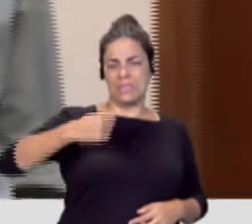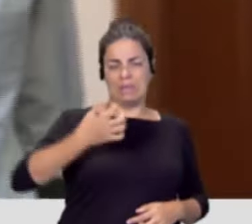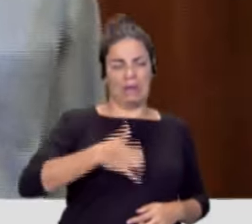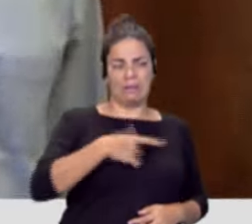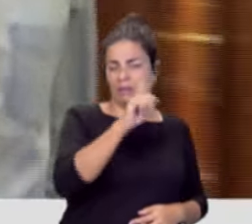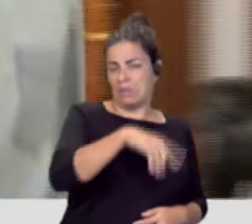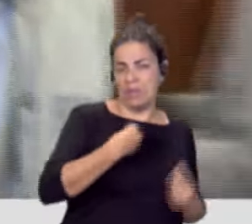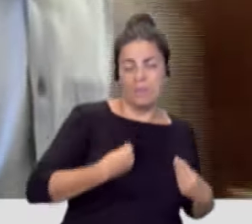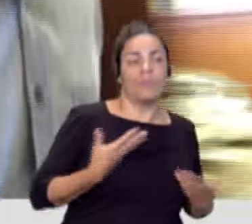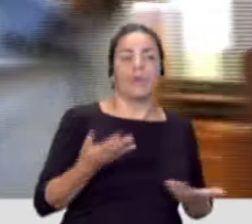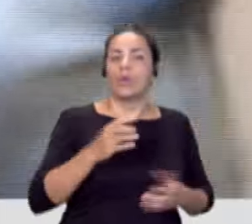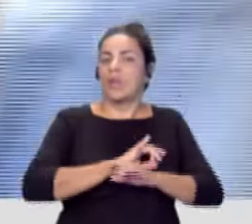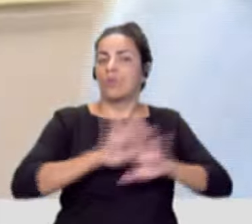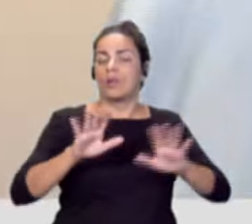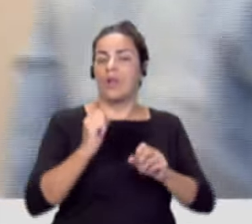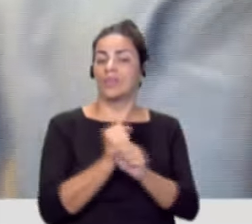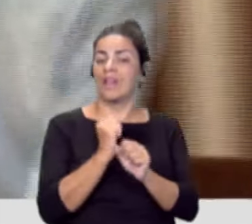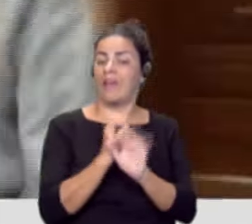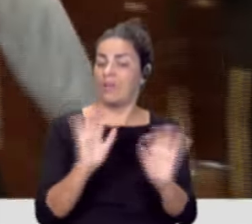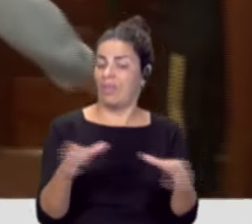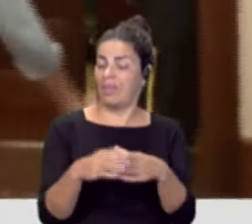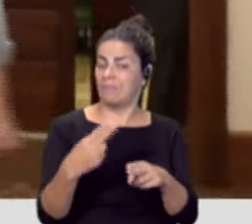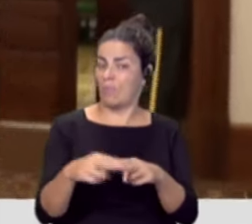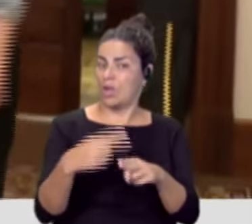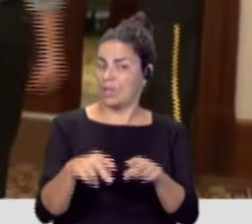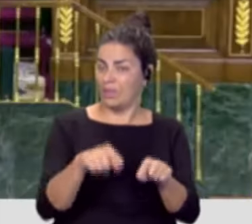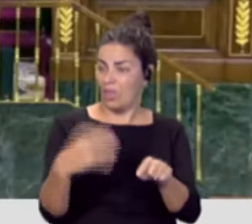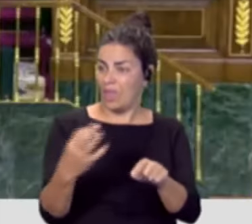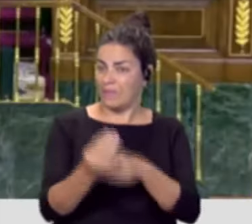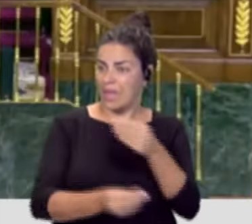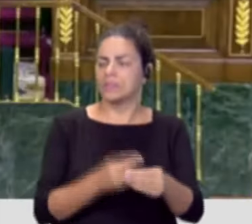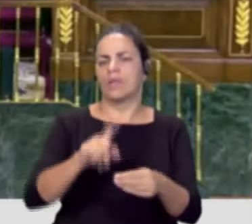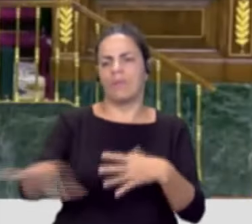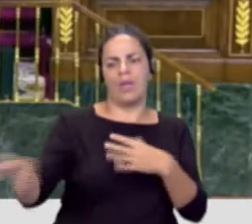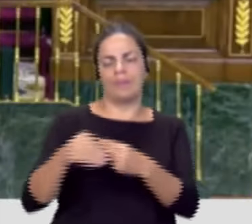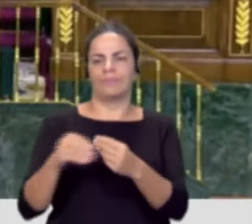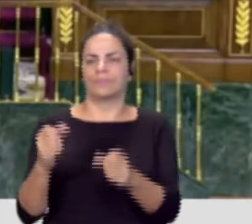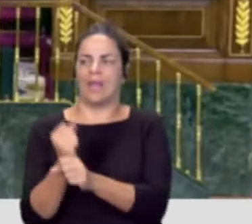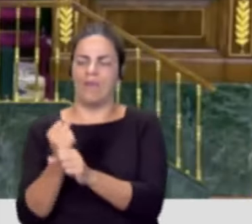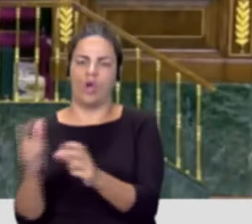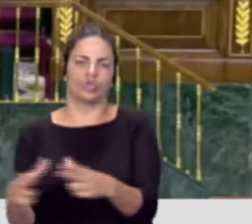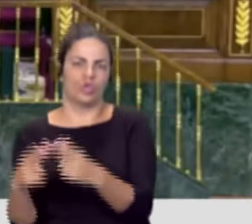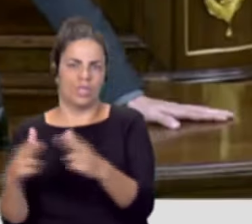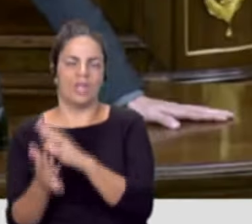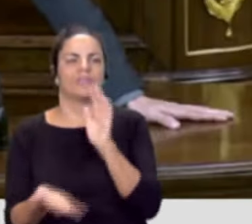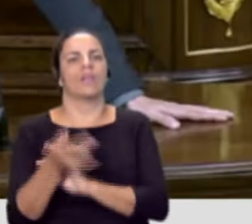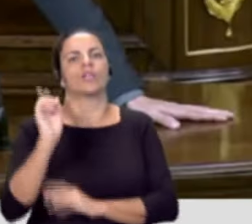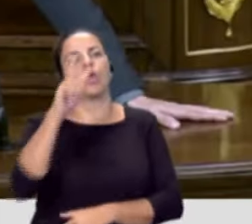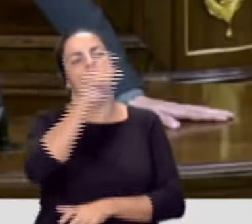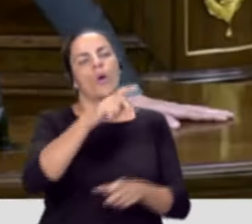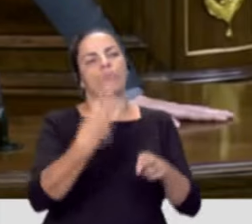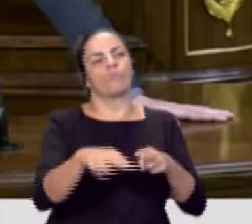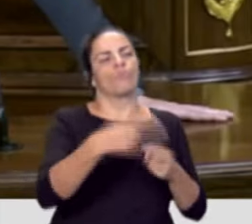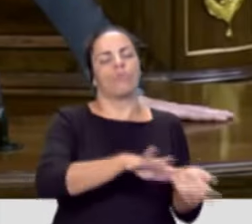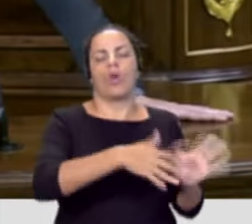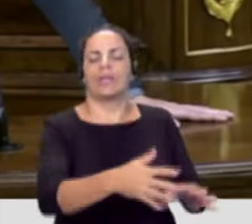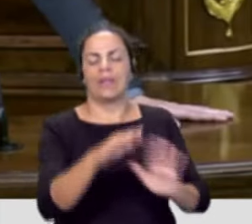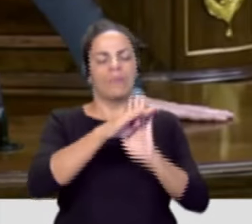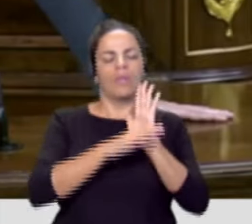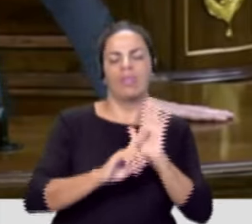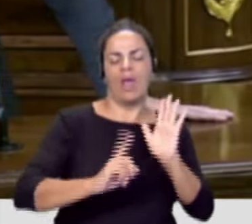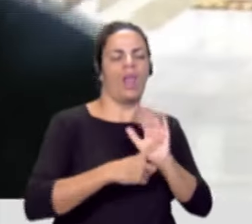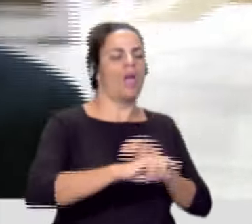que se tiene que hacer desde un punto de vista de la política tiene que venir acompañado también con un trabajo social. No simplemente son políticas, medidas y leyes que se aprueben. Tiene